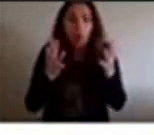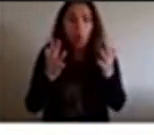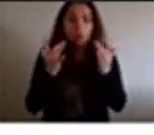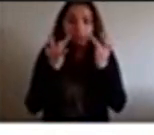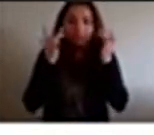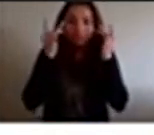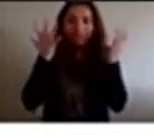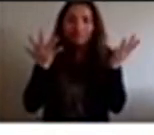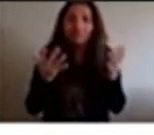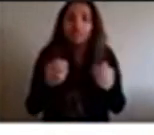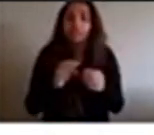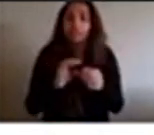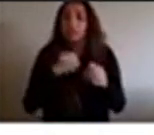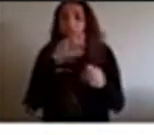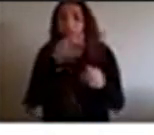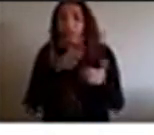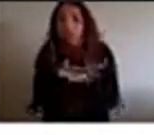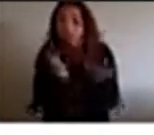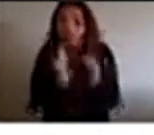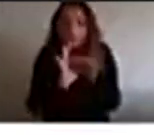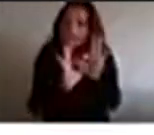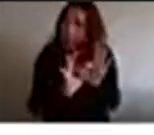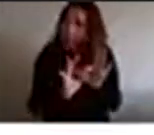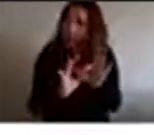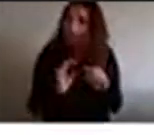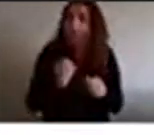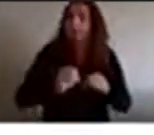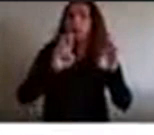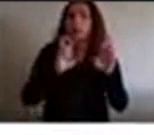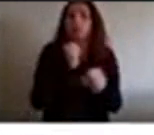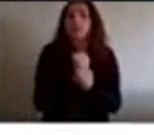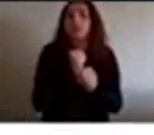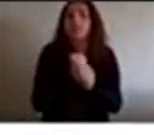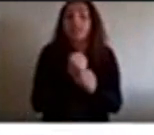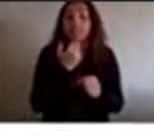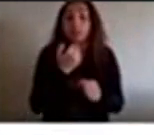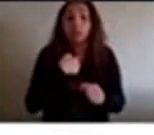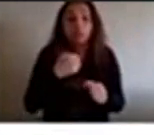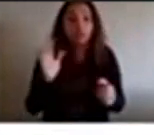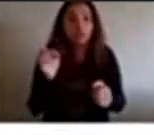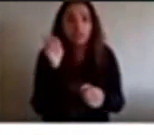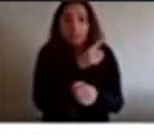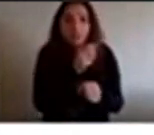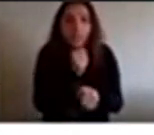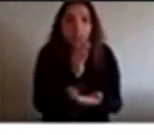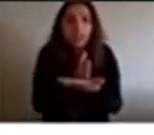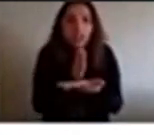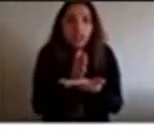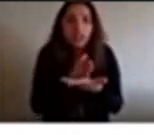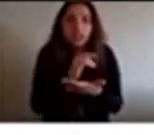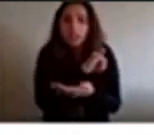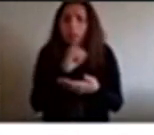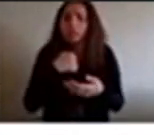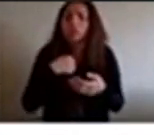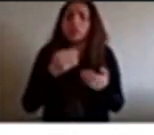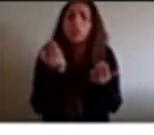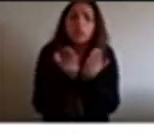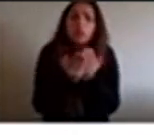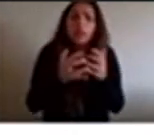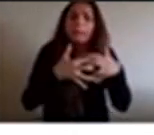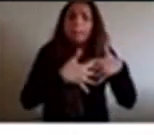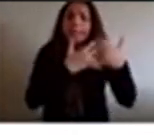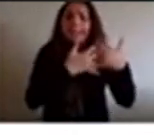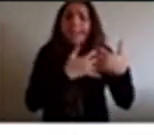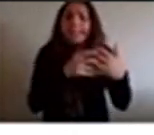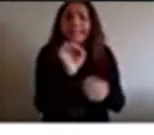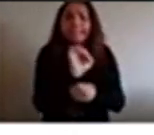dieron de trabajar acá en Juan Valdez, es terminar mi bachillerato y próximamente voy a estudiar mecánica automotriz, que es mi sueño que yo